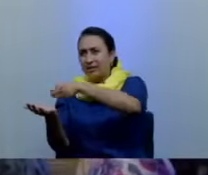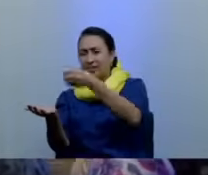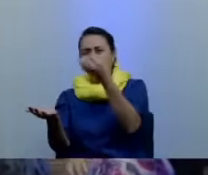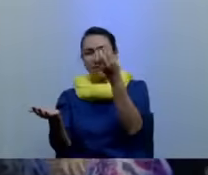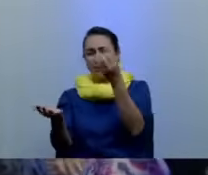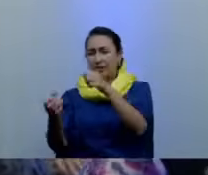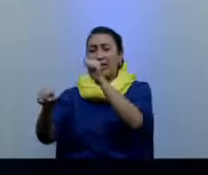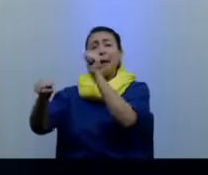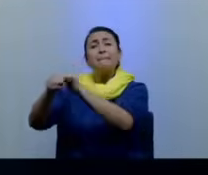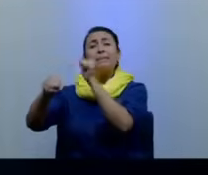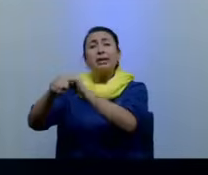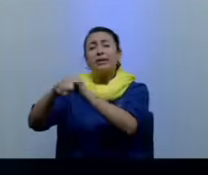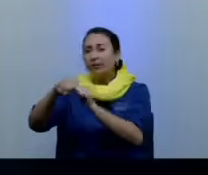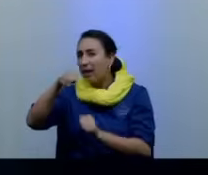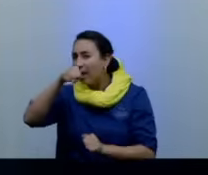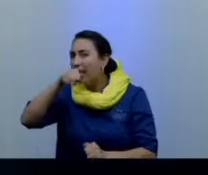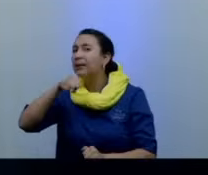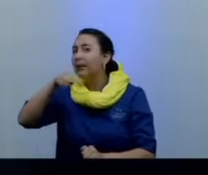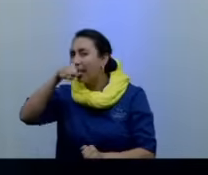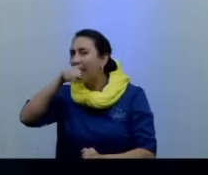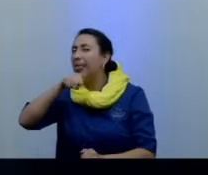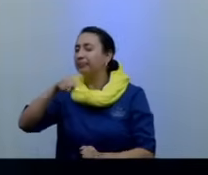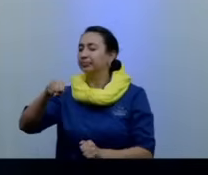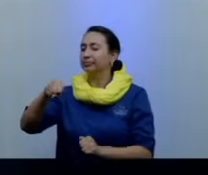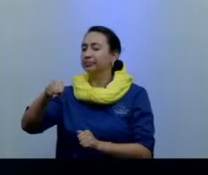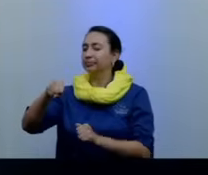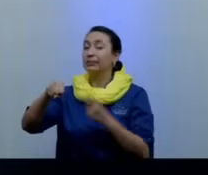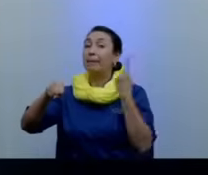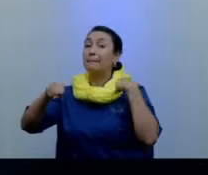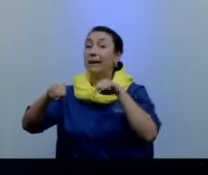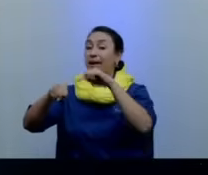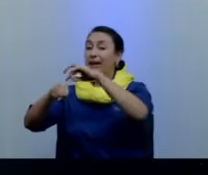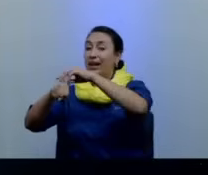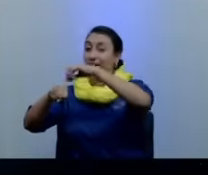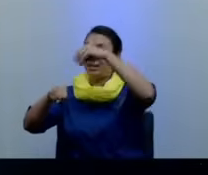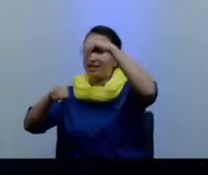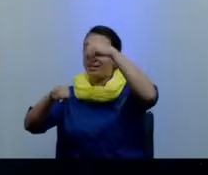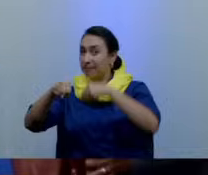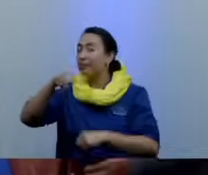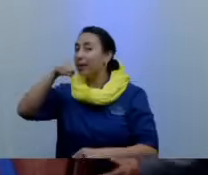algunas piedras que eran ricas en sal.